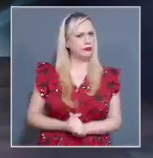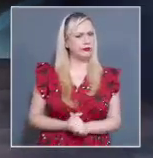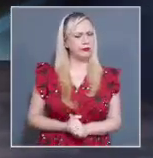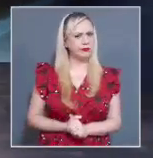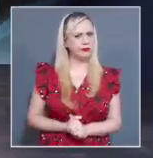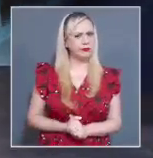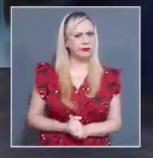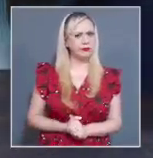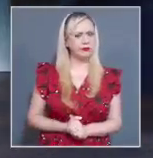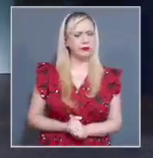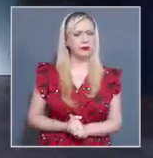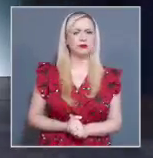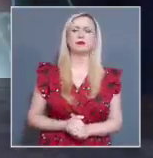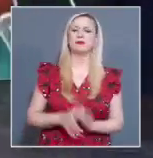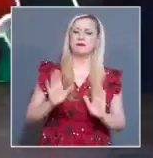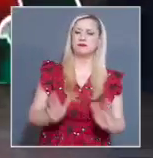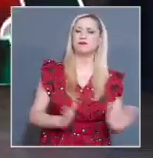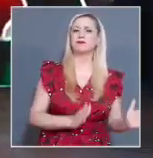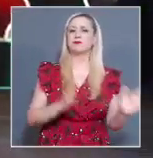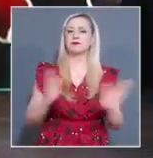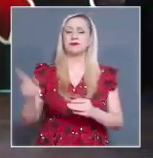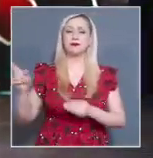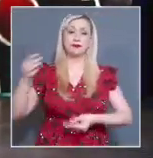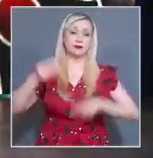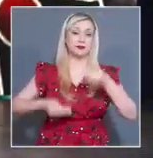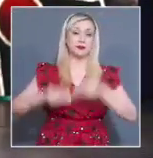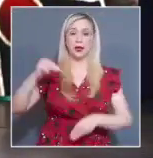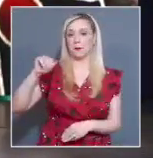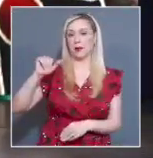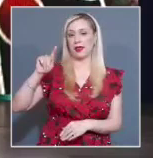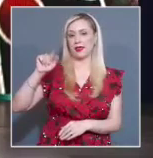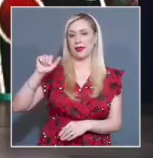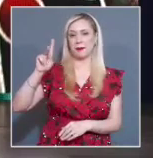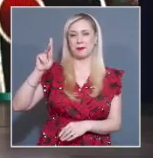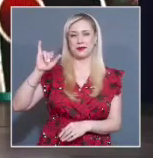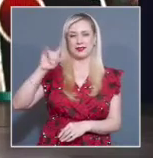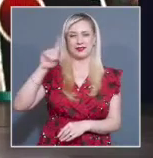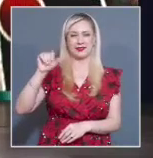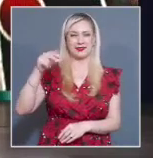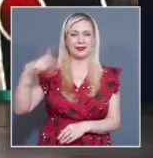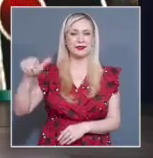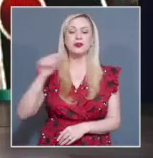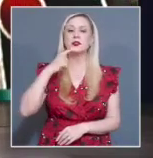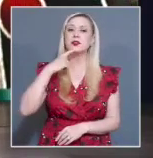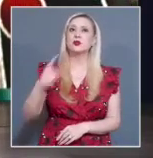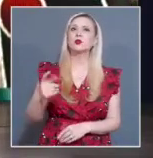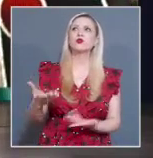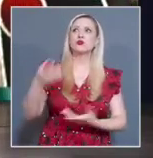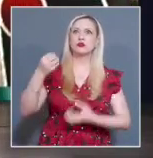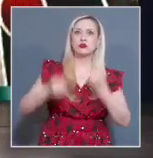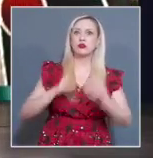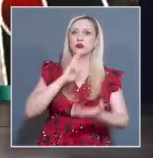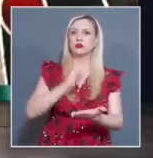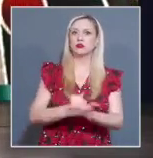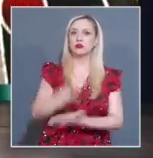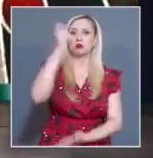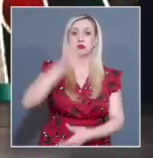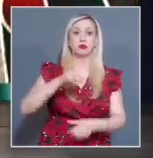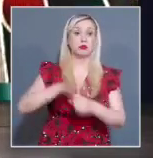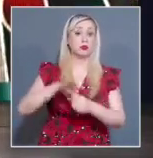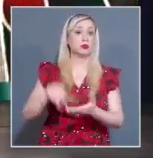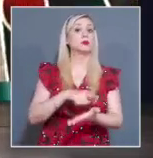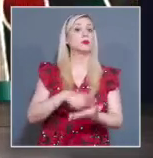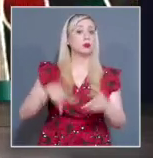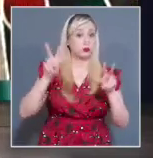Y en otros temas, el magistrado Felipe de la Mata aseguró que las sentencias del Tribunal Electoral han servido de base para impulsar cambios legales que